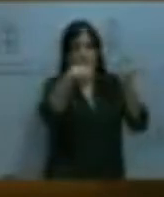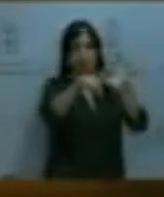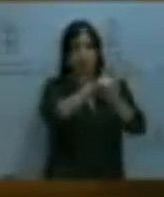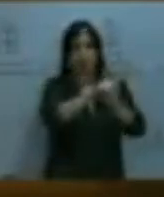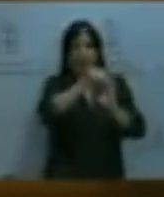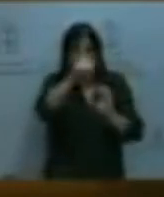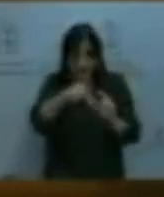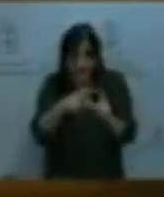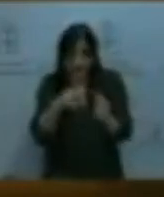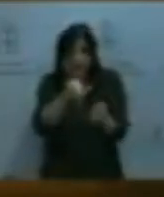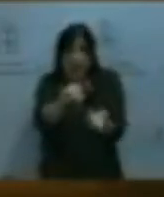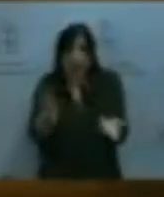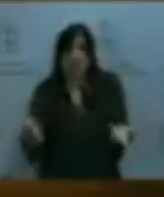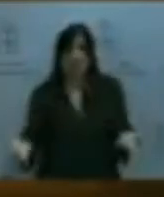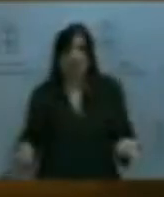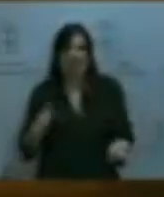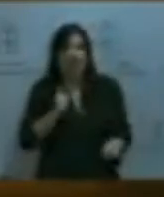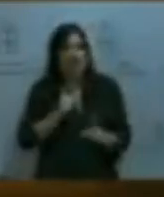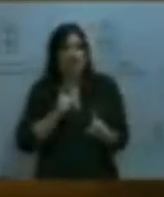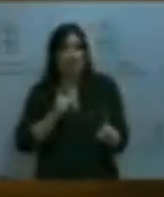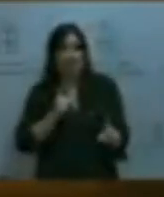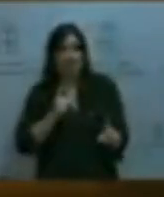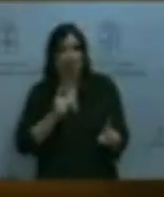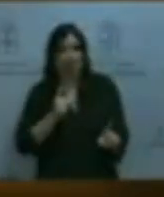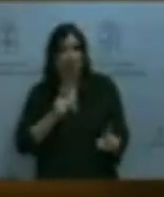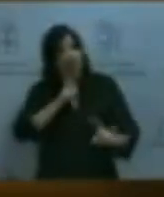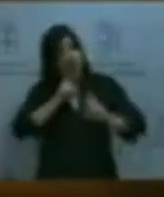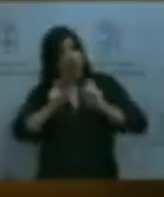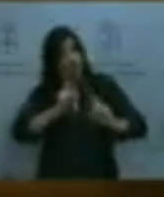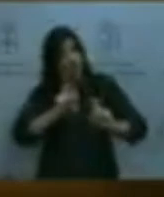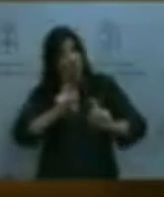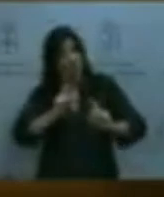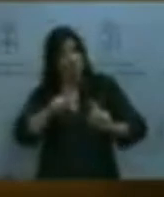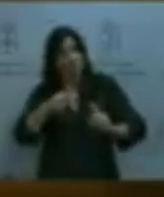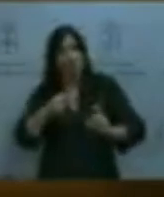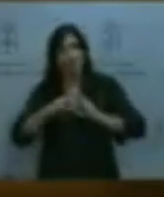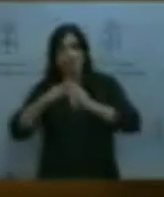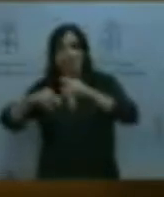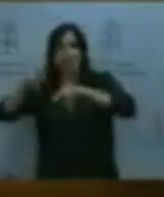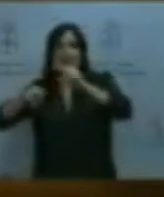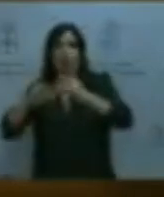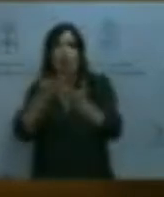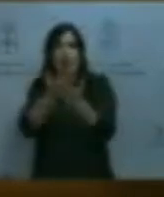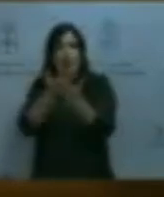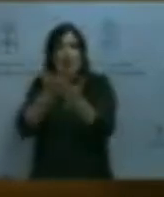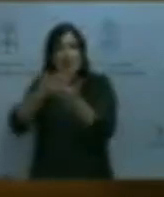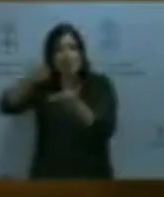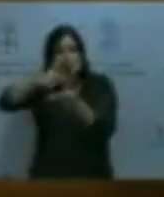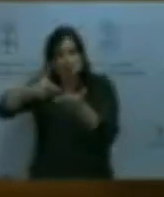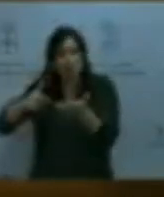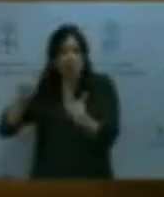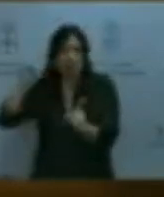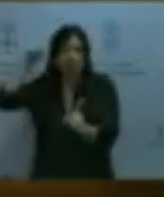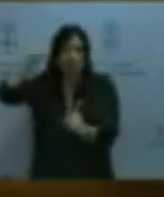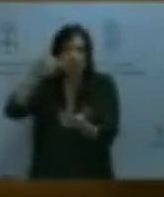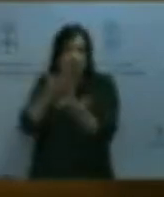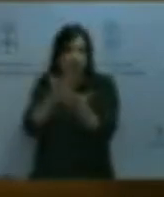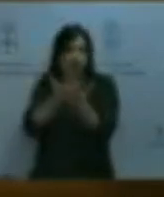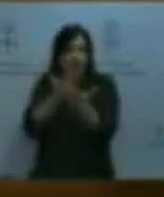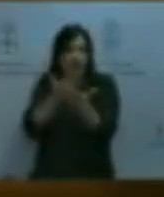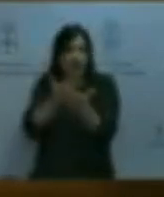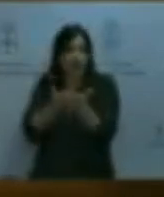nos quejamos los astilleros están solicitando soldadores llevan años solicitando soldadores y desde su